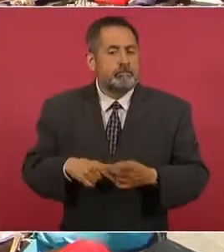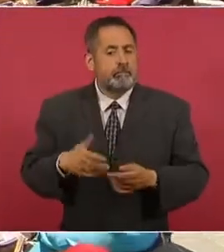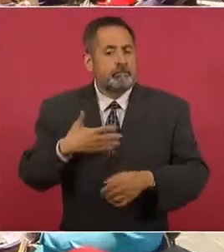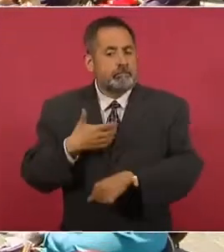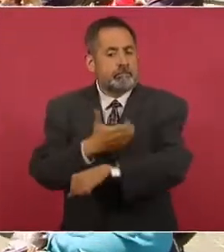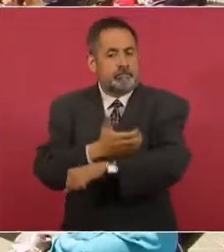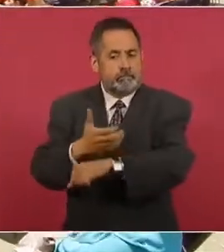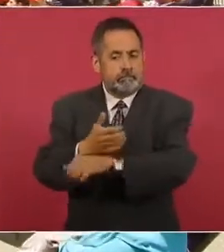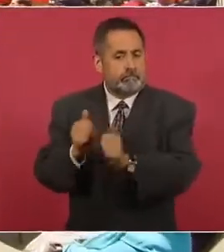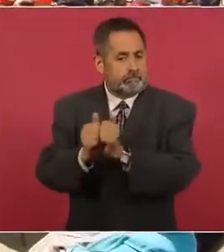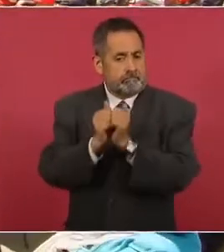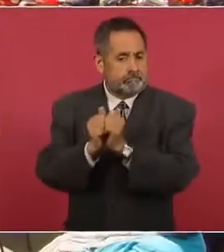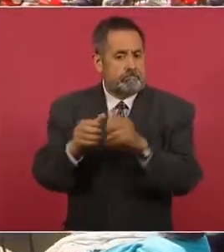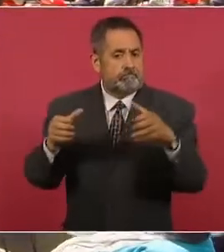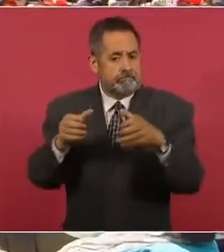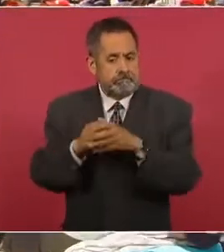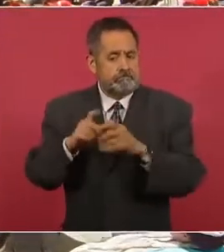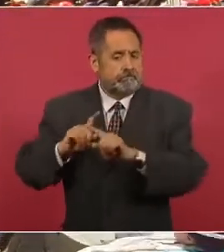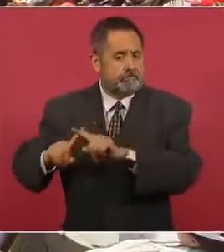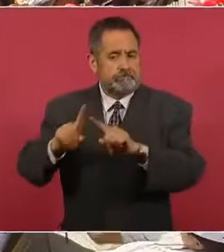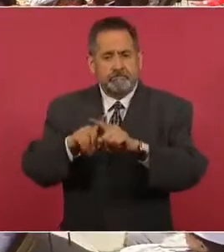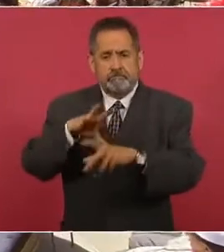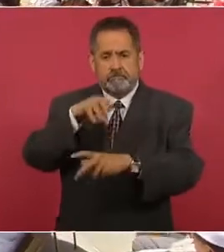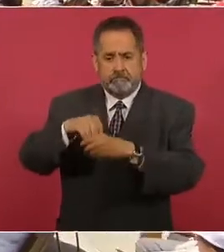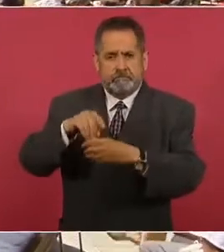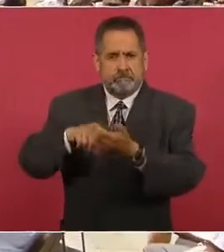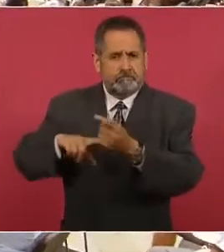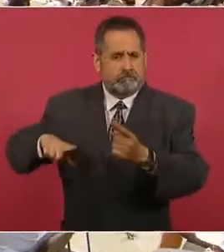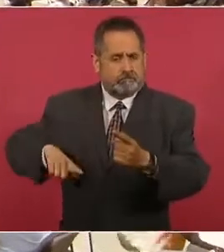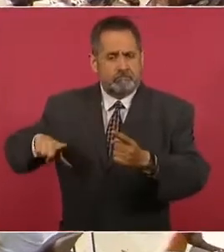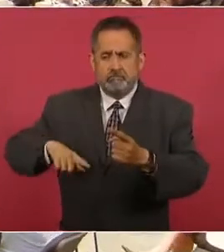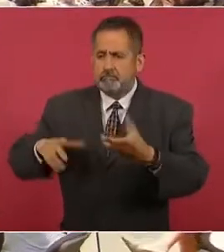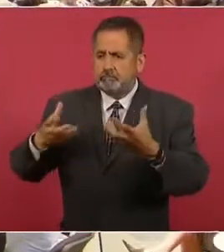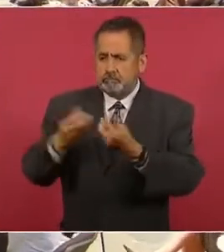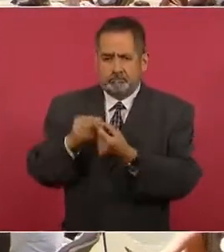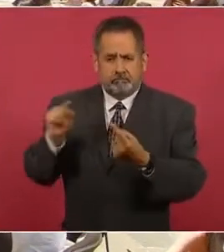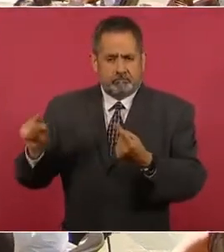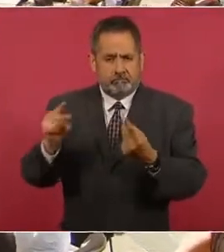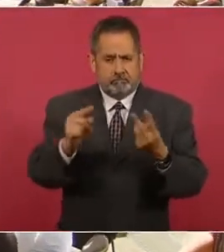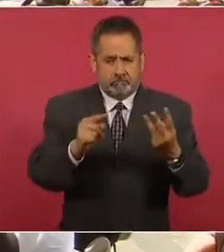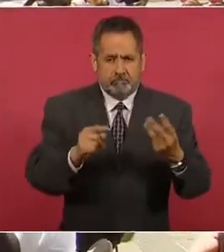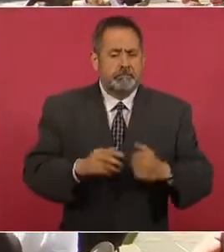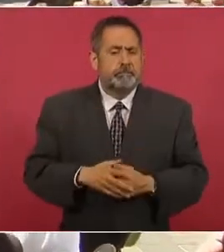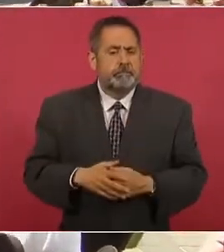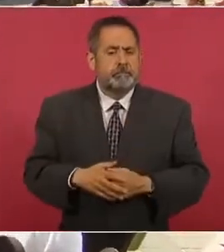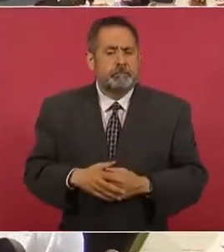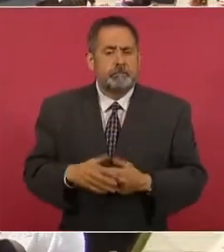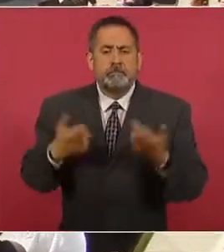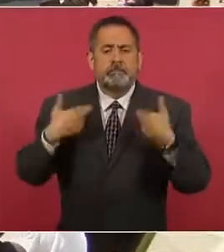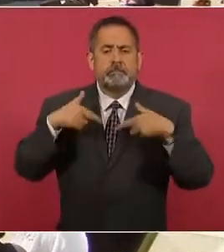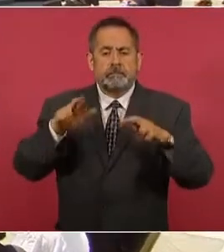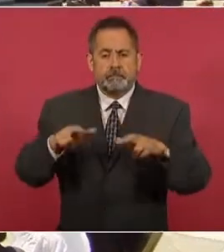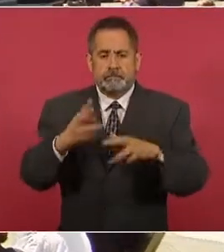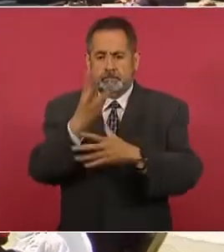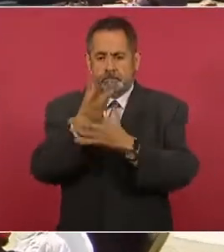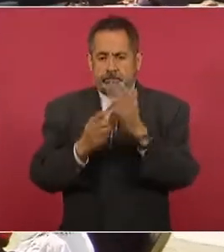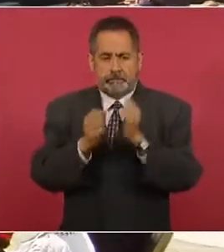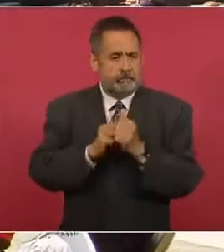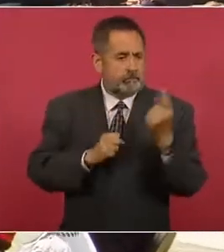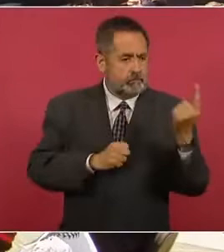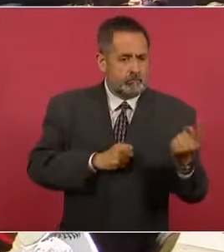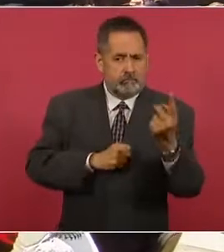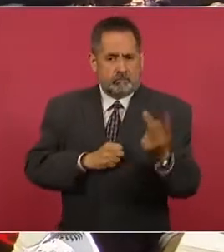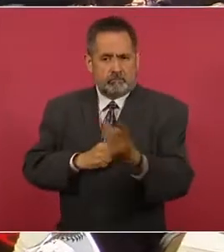Compañeras y compañeros del gabinete de los distintos órdenes de gobierno y del Congreso de la Unión, como representantes de los 3 sectores del Infonavit, medios